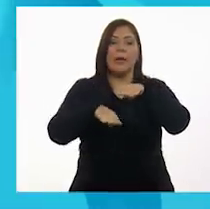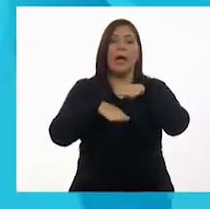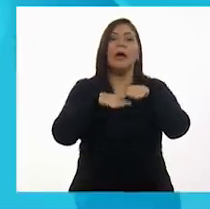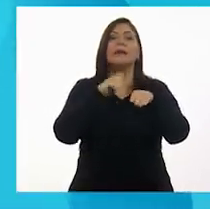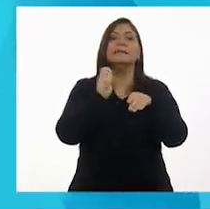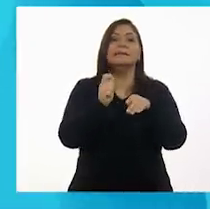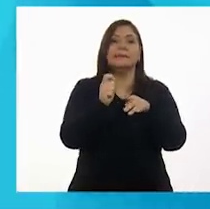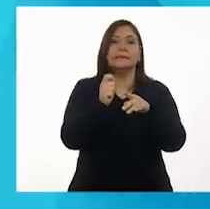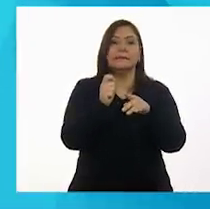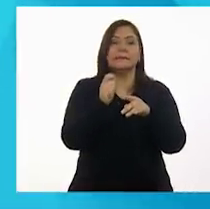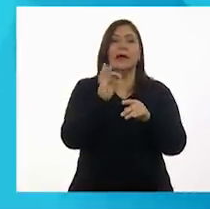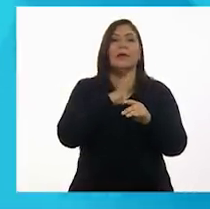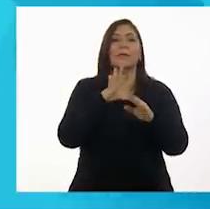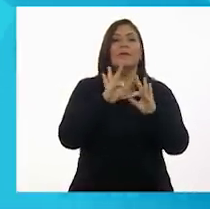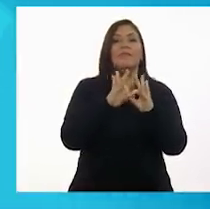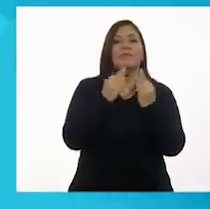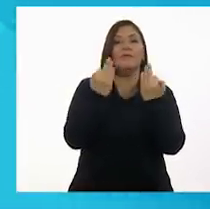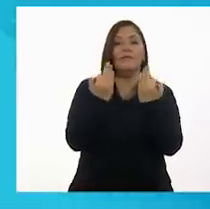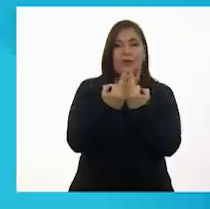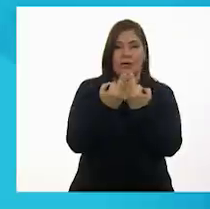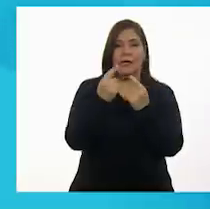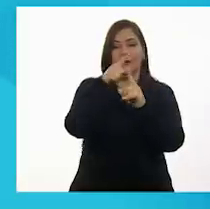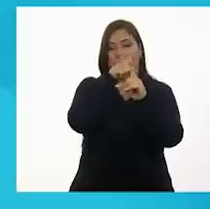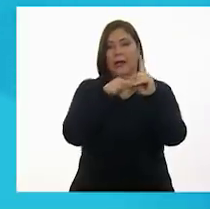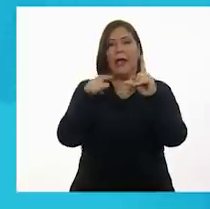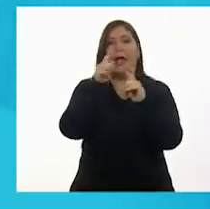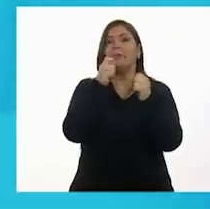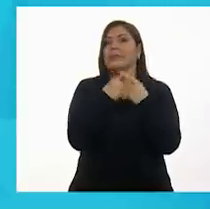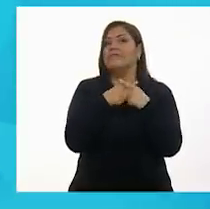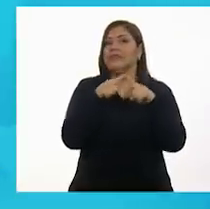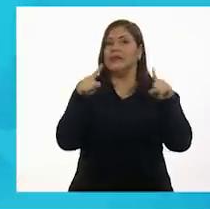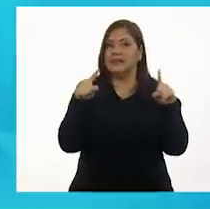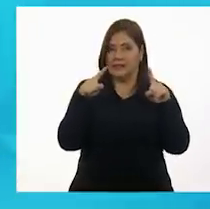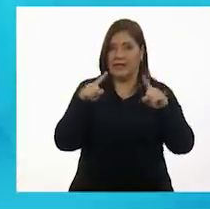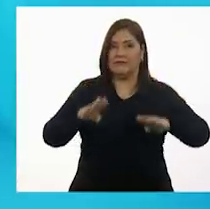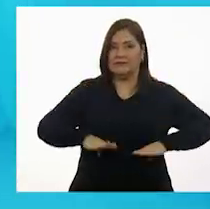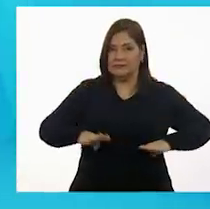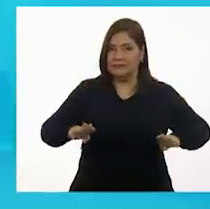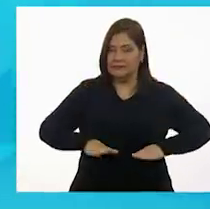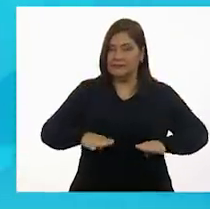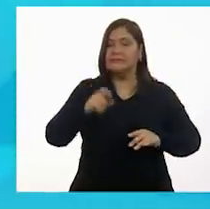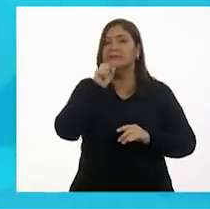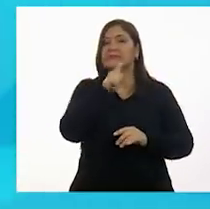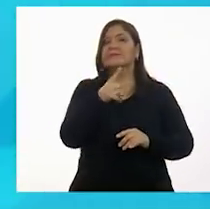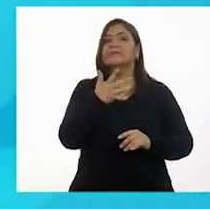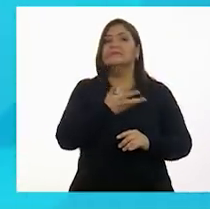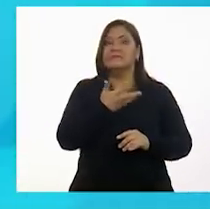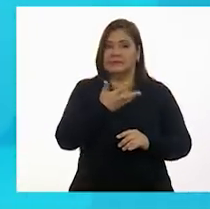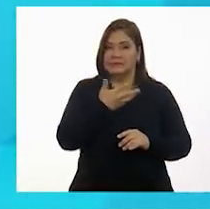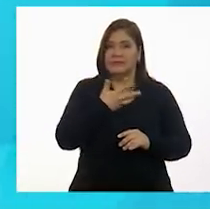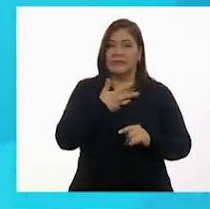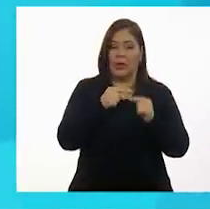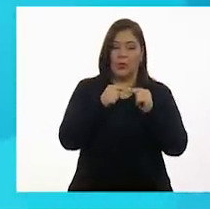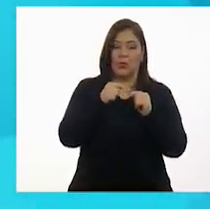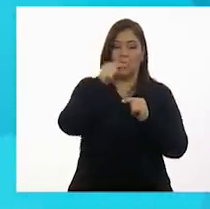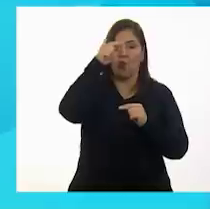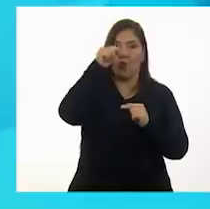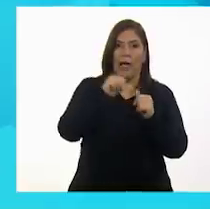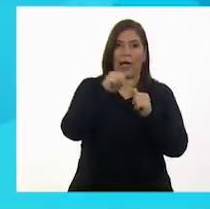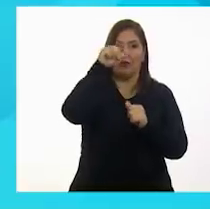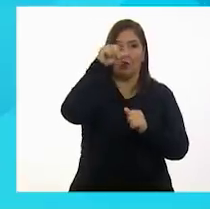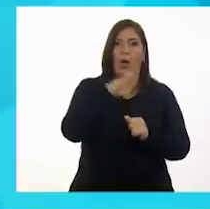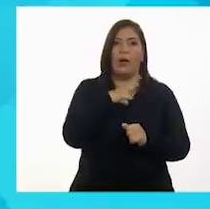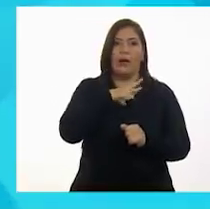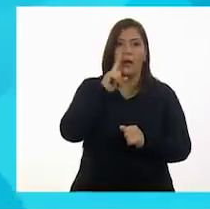son figuras geométricas, diferentes figuras geométricas, y también tienen una altura.